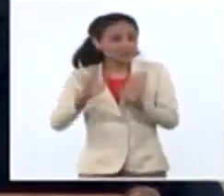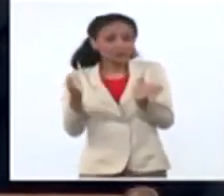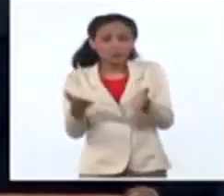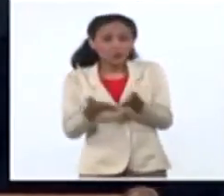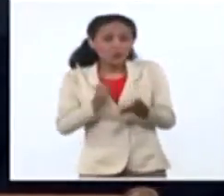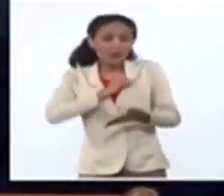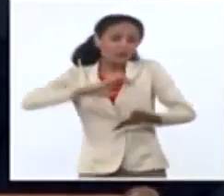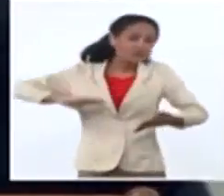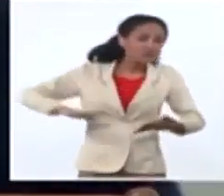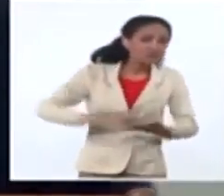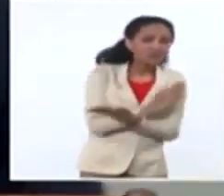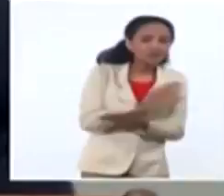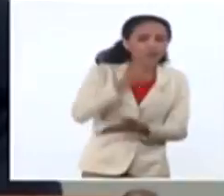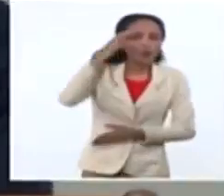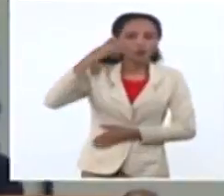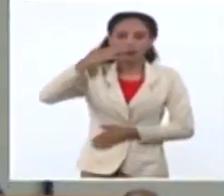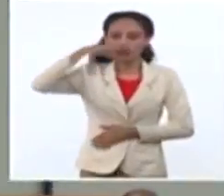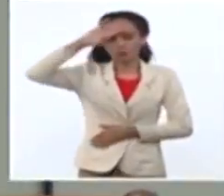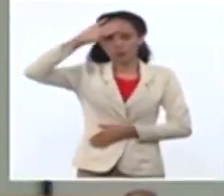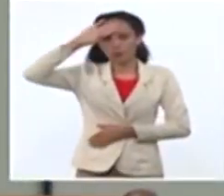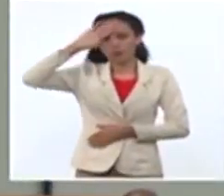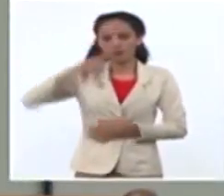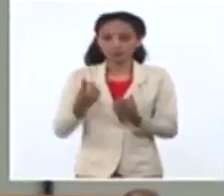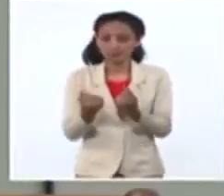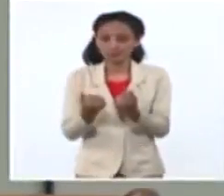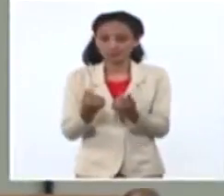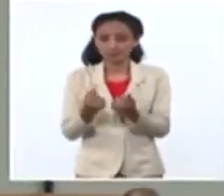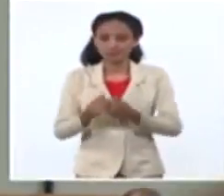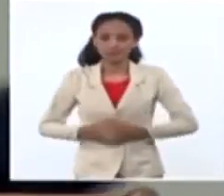de desestabilización. Tienen aquí